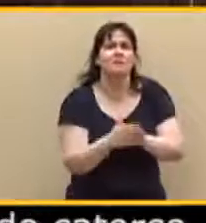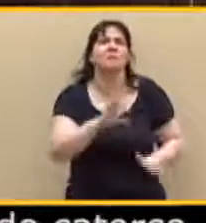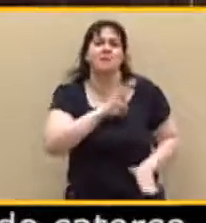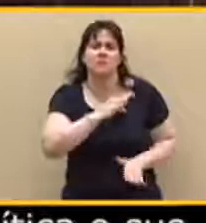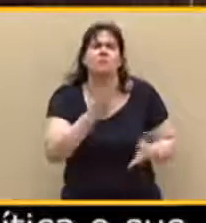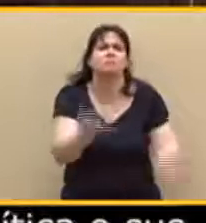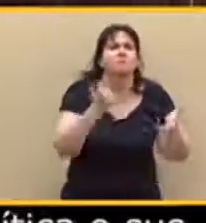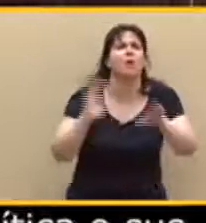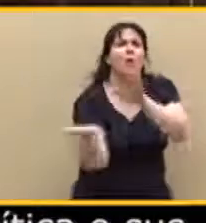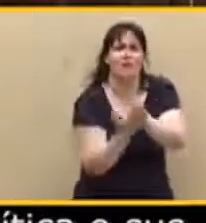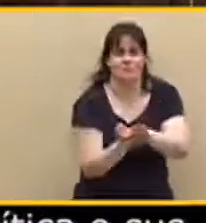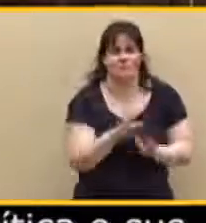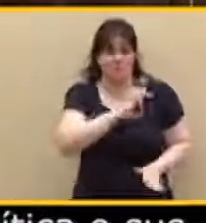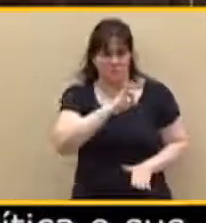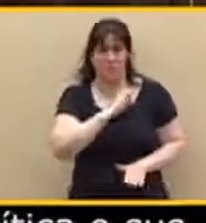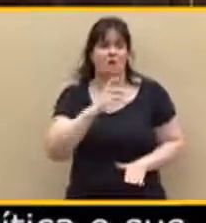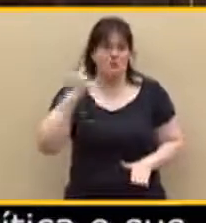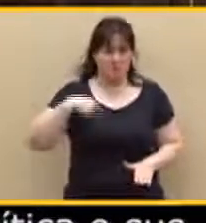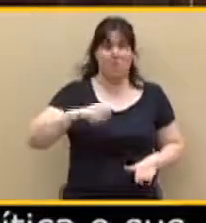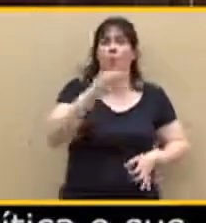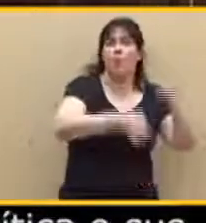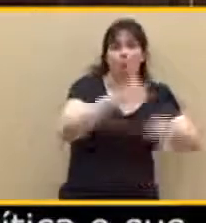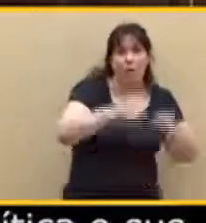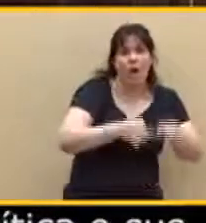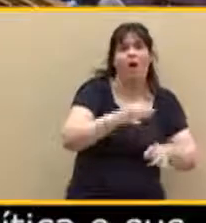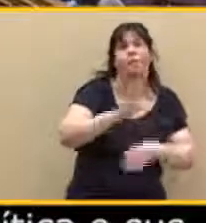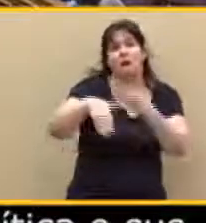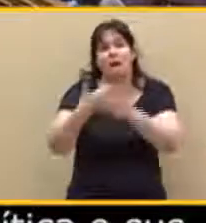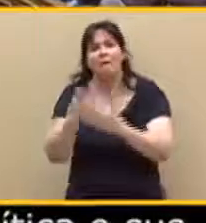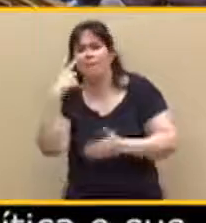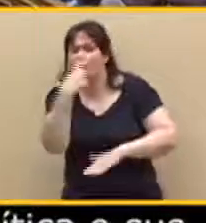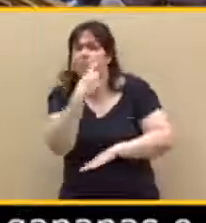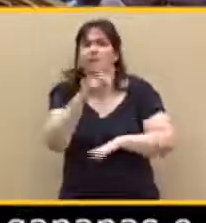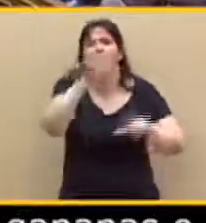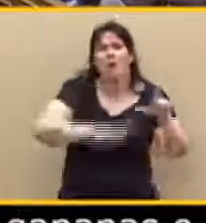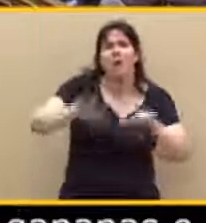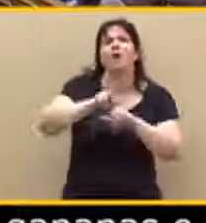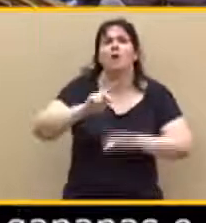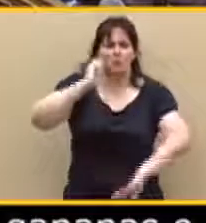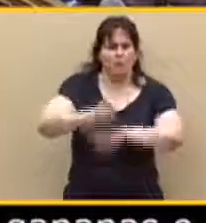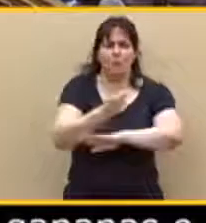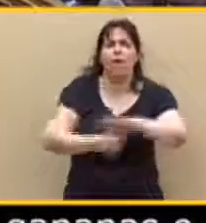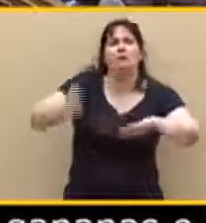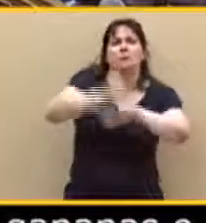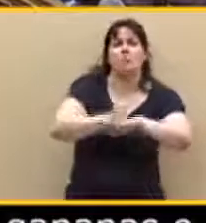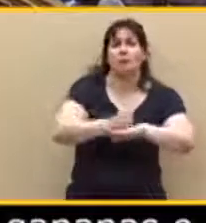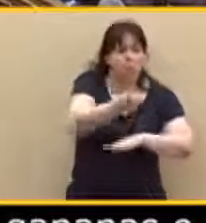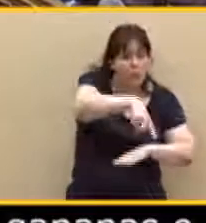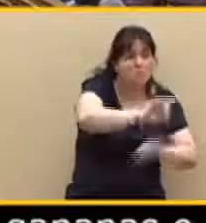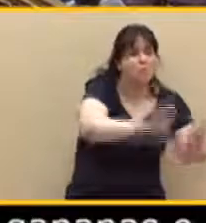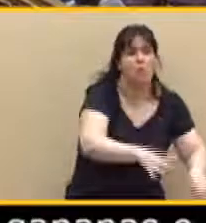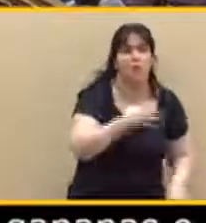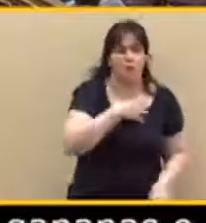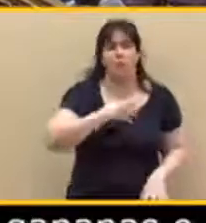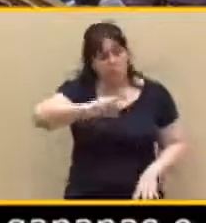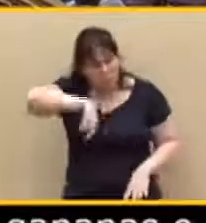archivadas, desde los juzgados de instrucción hasta la Audiencia Nacional y el Tribunal Supremo. No pueden decir ustedes lo mismo. Las nuestras, archivadas